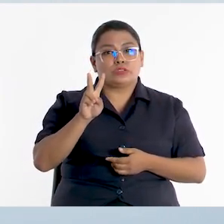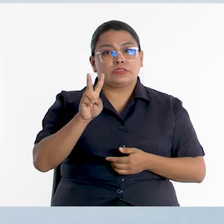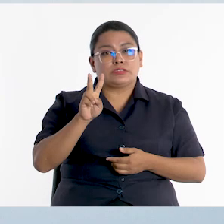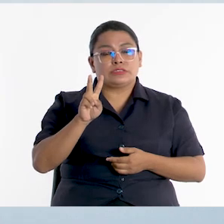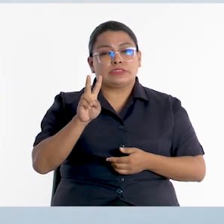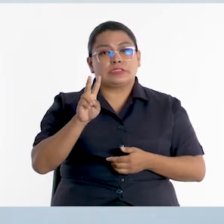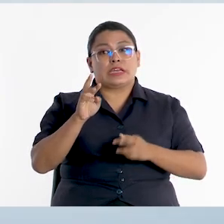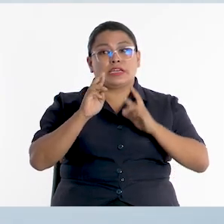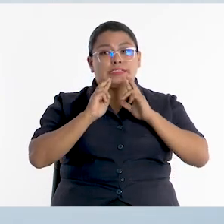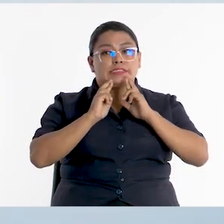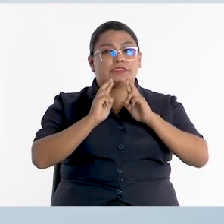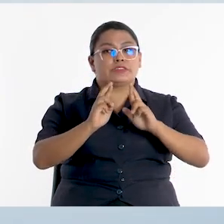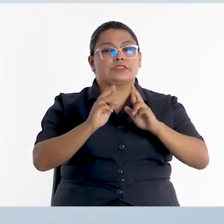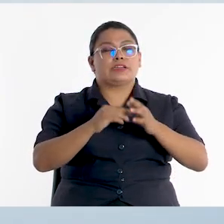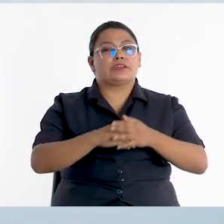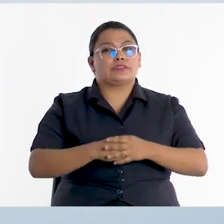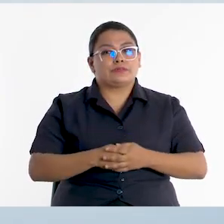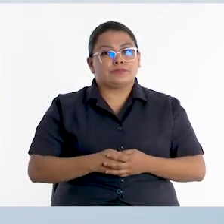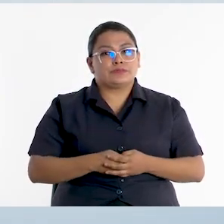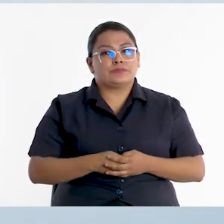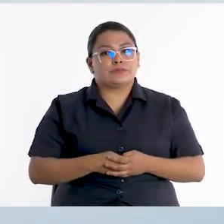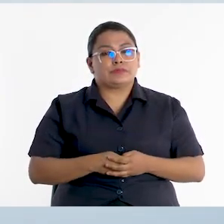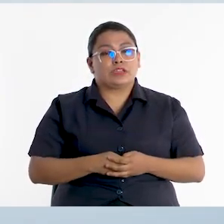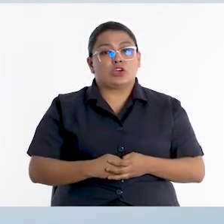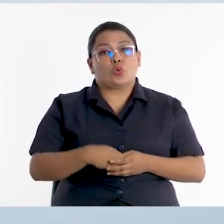2 es el cociente.